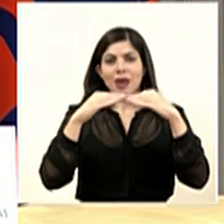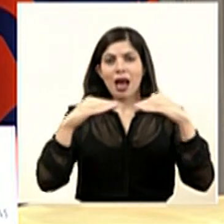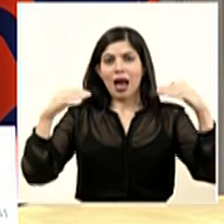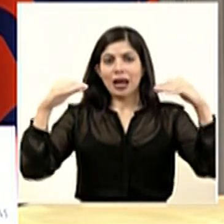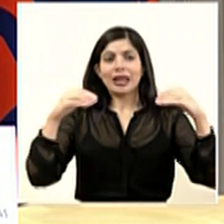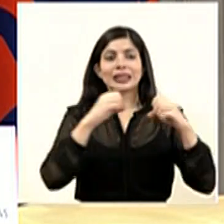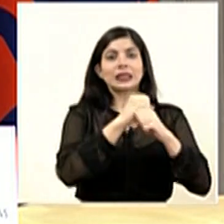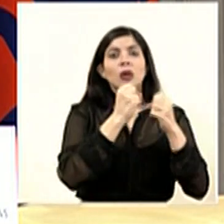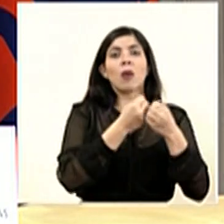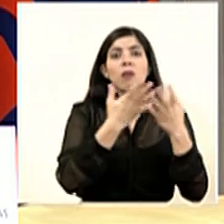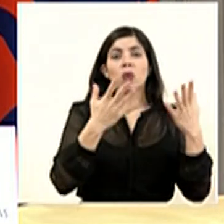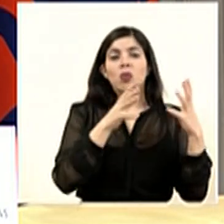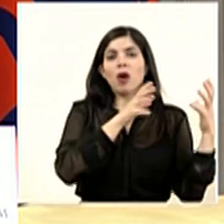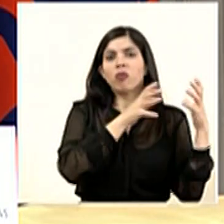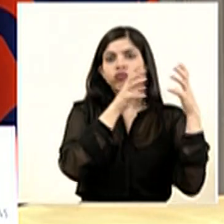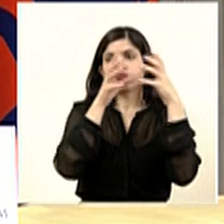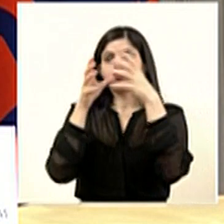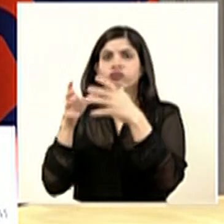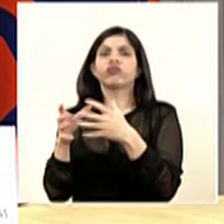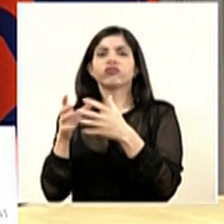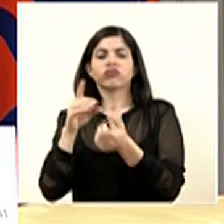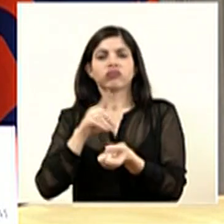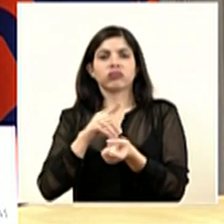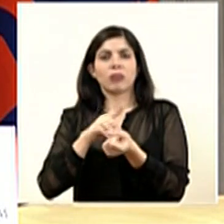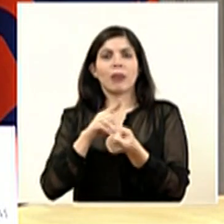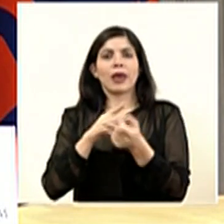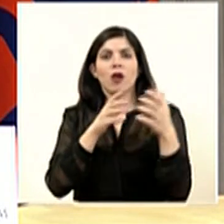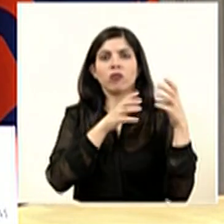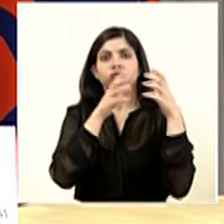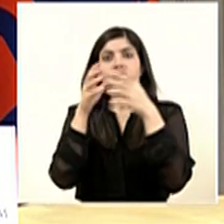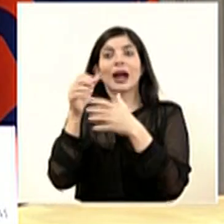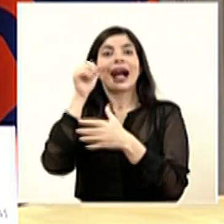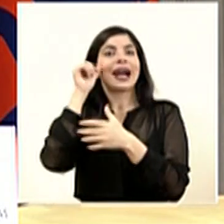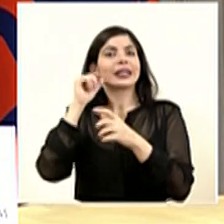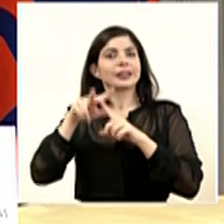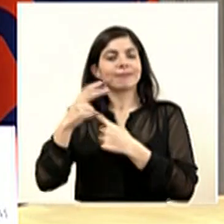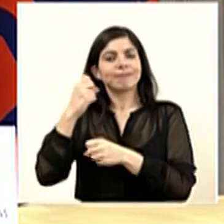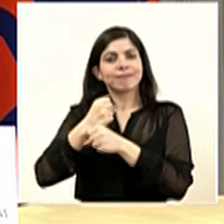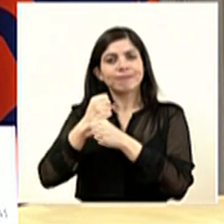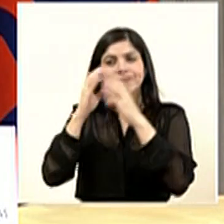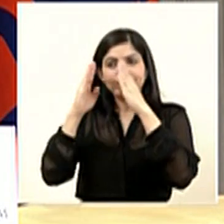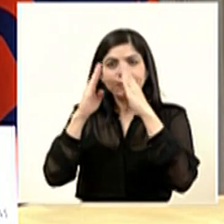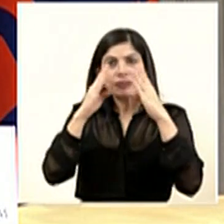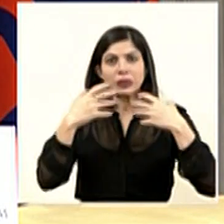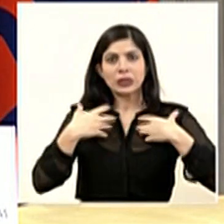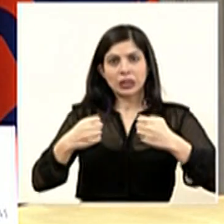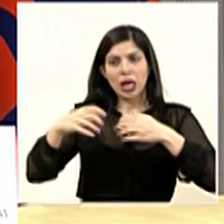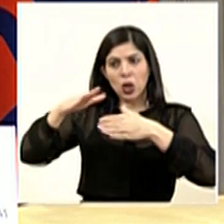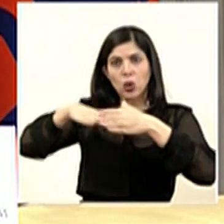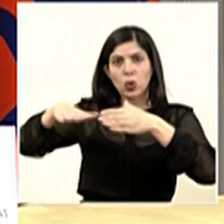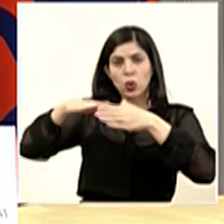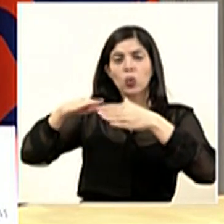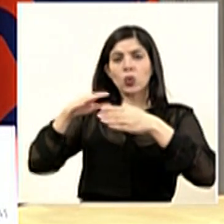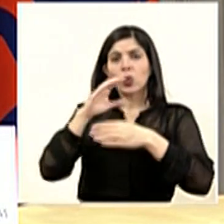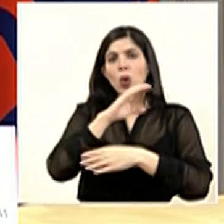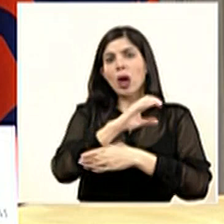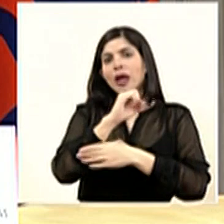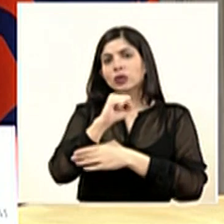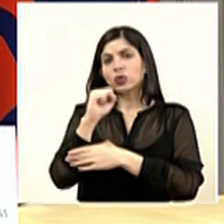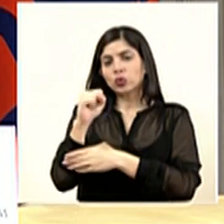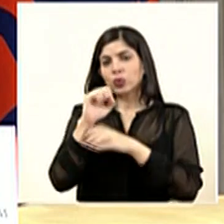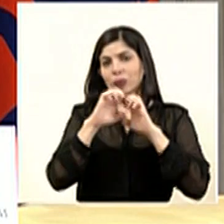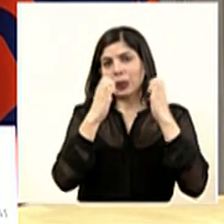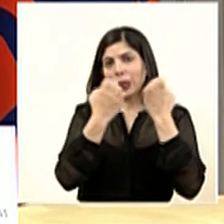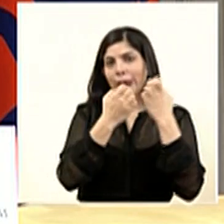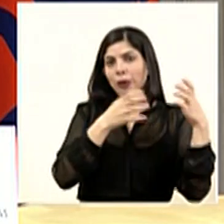Seguridad Pública, una brigada médica que está trabajando también desde ayer en la atención de salud de esta población, una brigada de la Caja Costarricense de